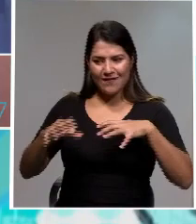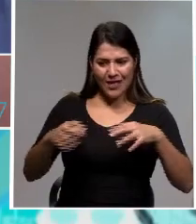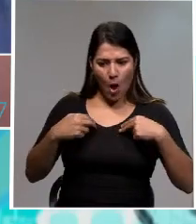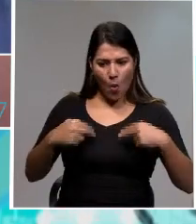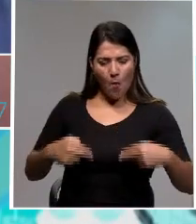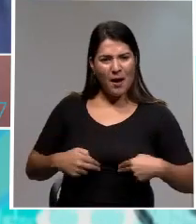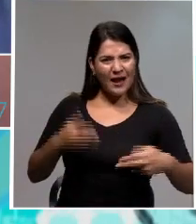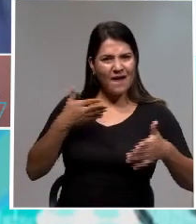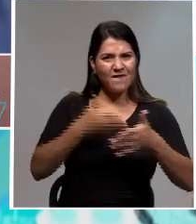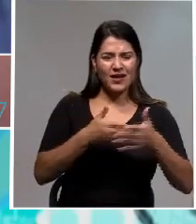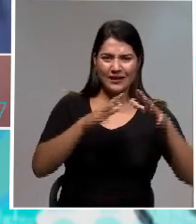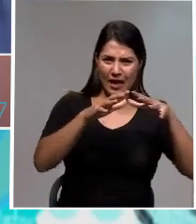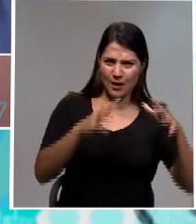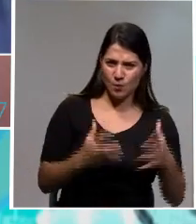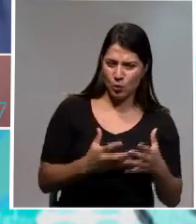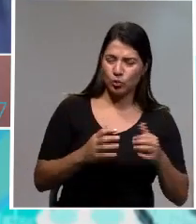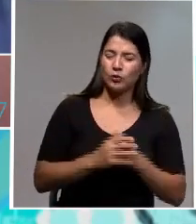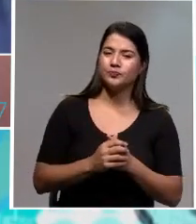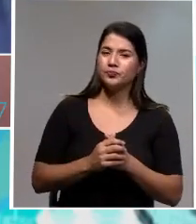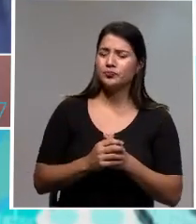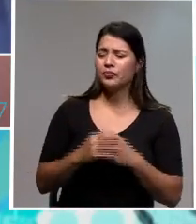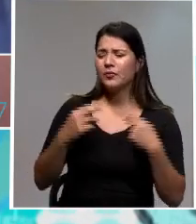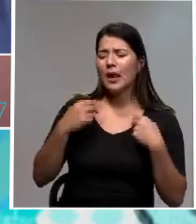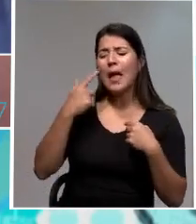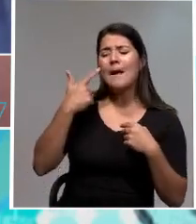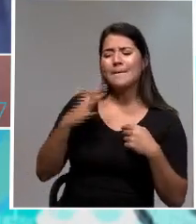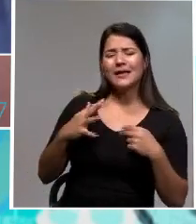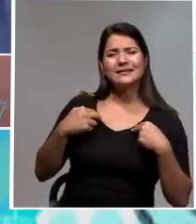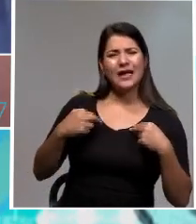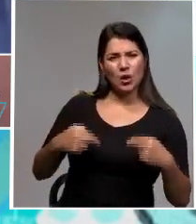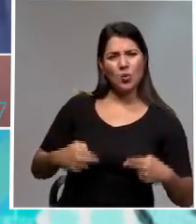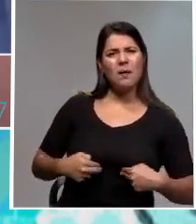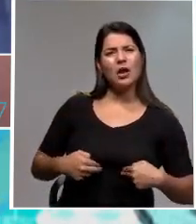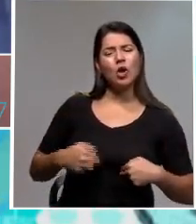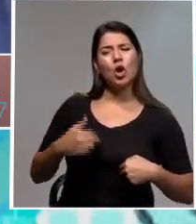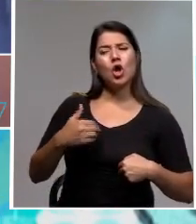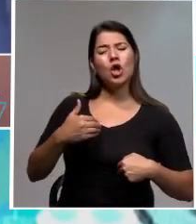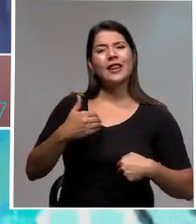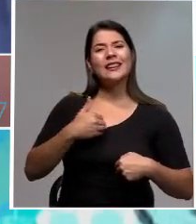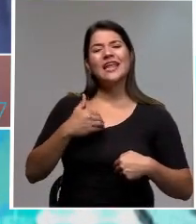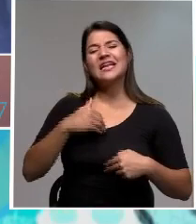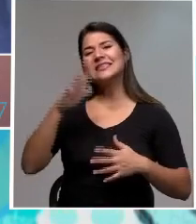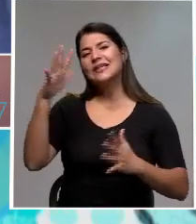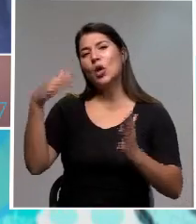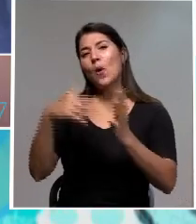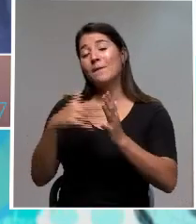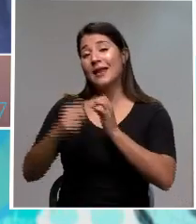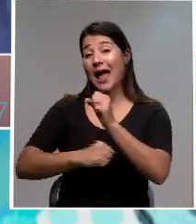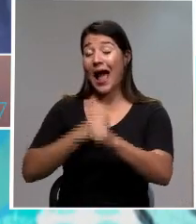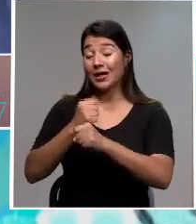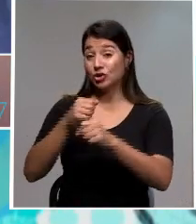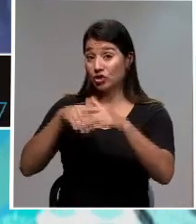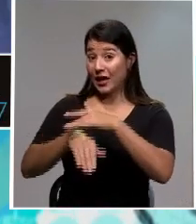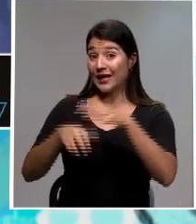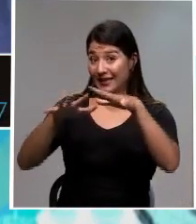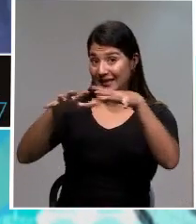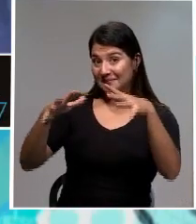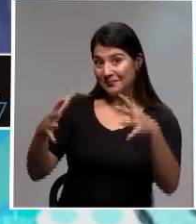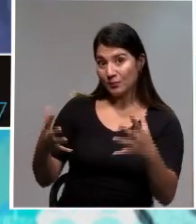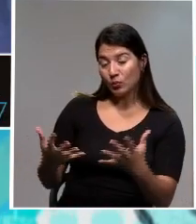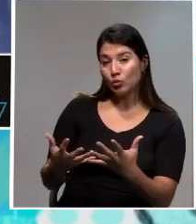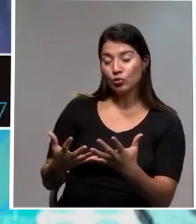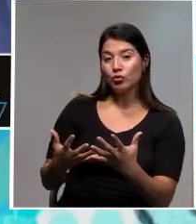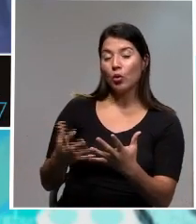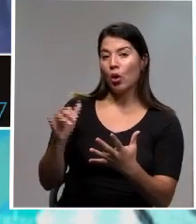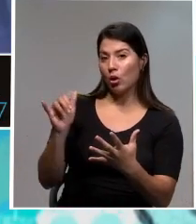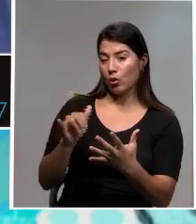El ser humano se estima que ha vivido sobre la Tierra alrededor de 200.000 años. Y la mayor parte de ese